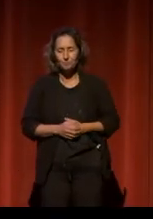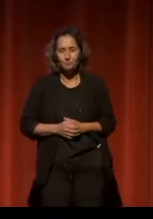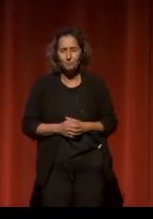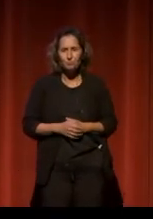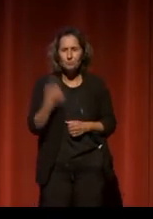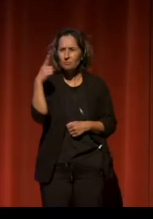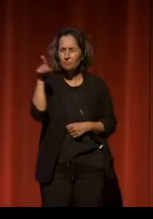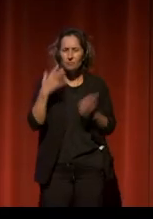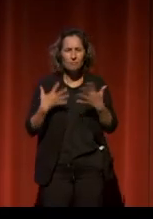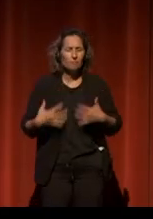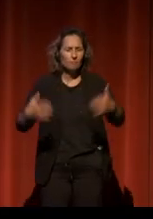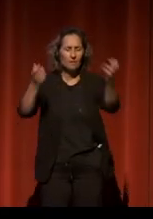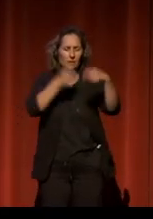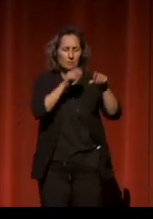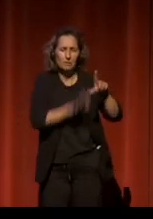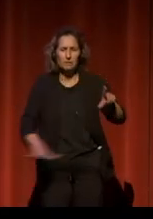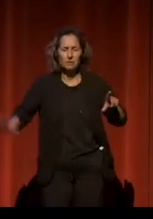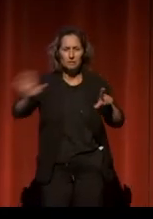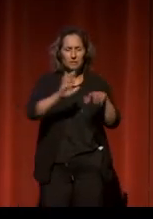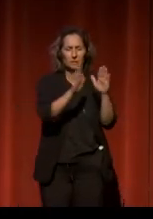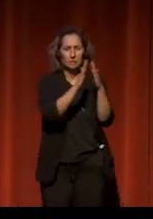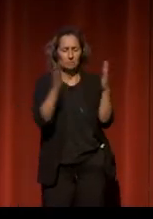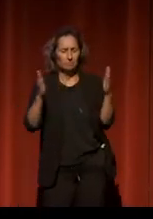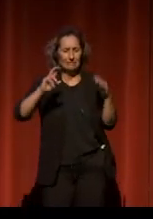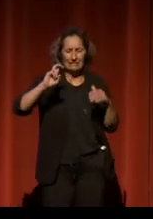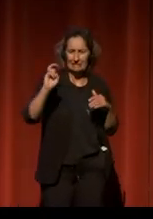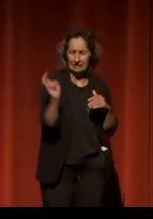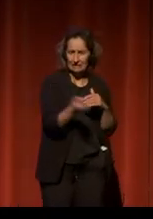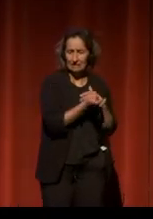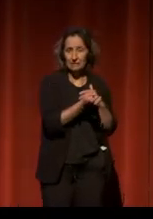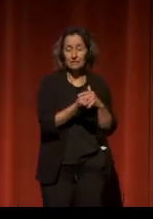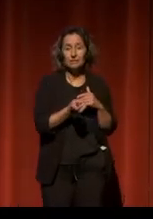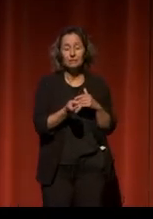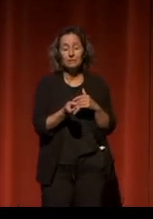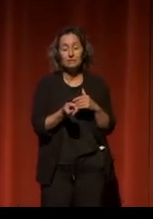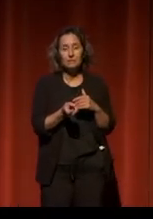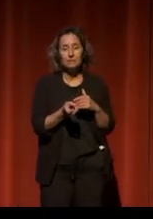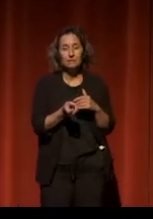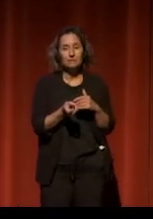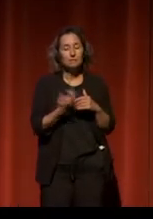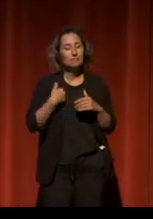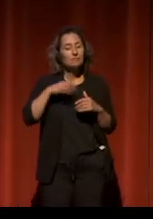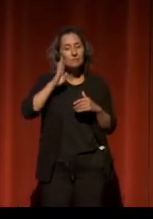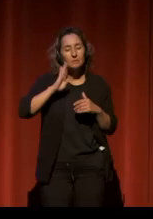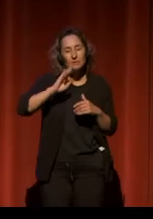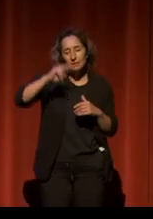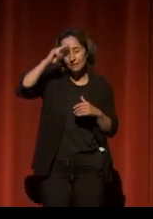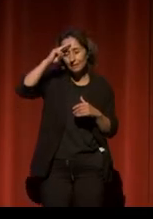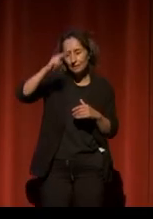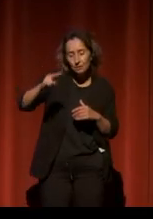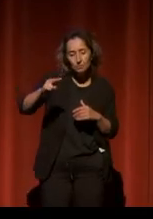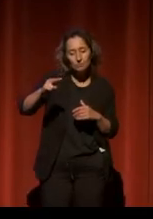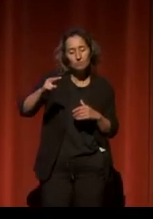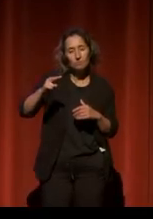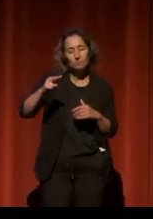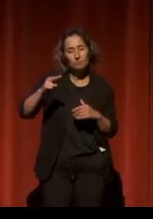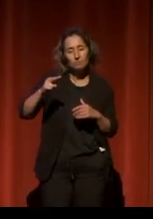estáis gente de de toda España bibliotecarios de toda España un gremio al que tenemos muchísimo aprecio y muchísimo respeto